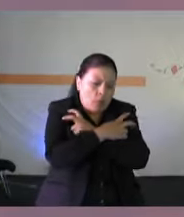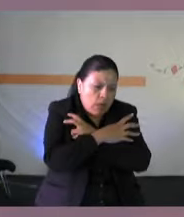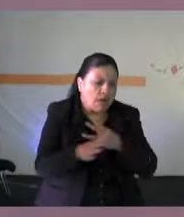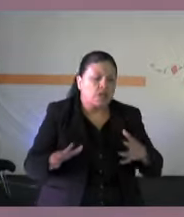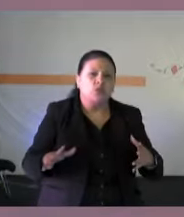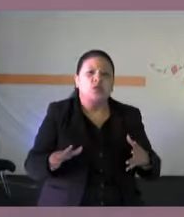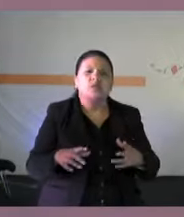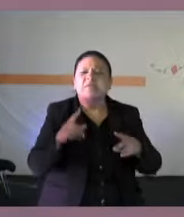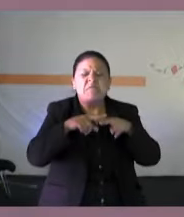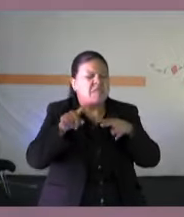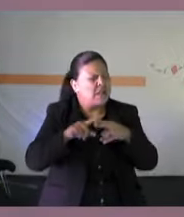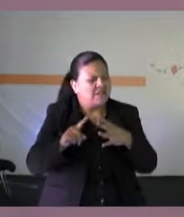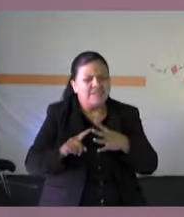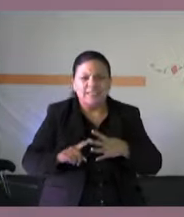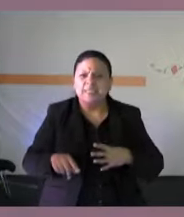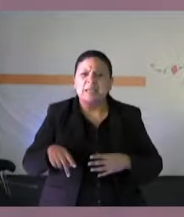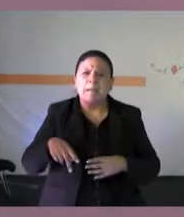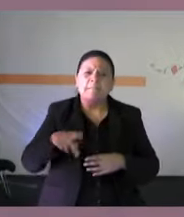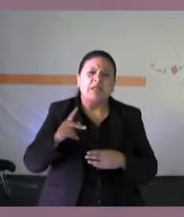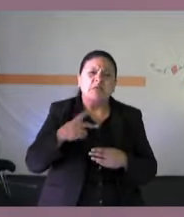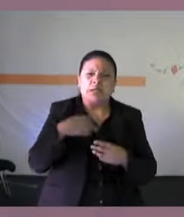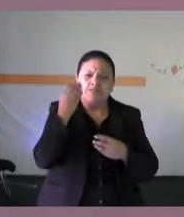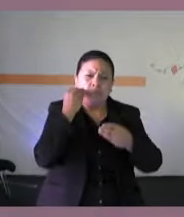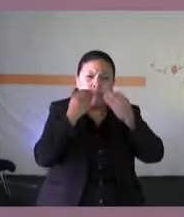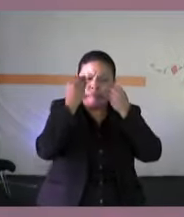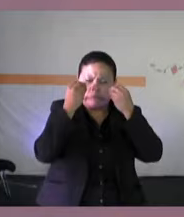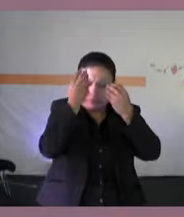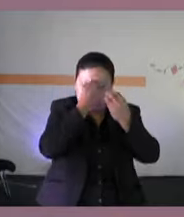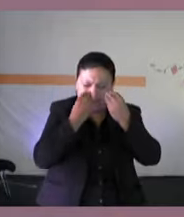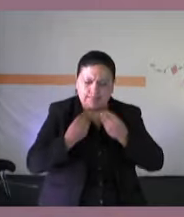y de Freddy, ¿no? Exacto. Pero no